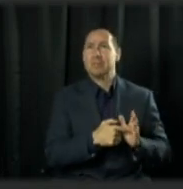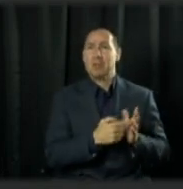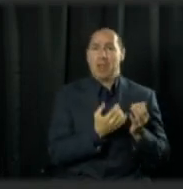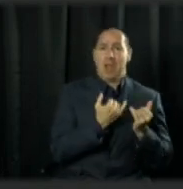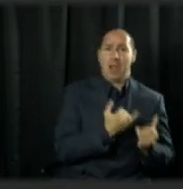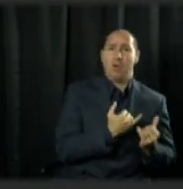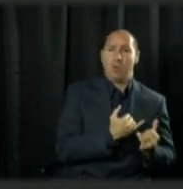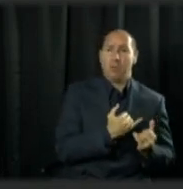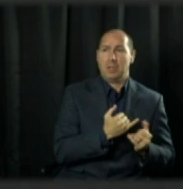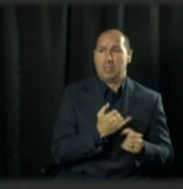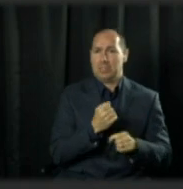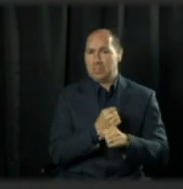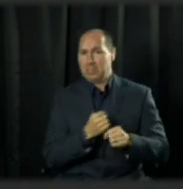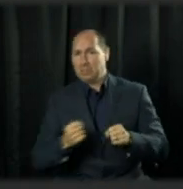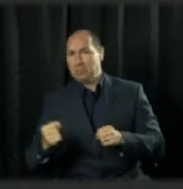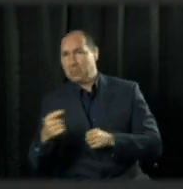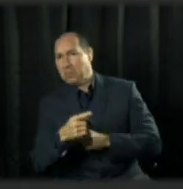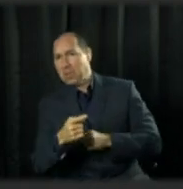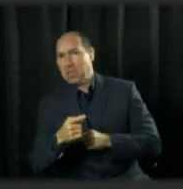2022